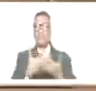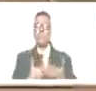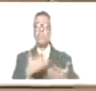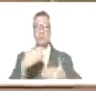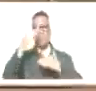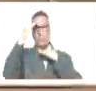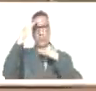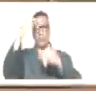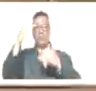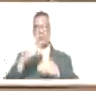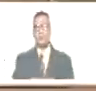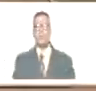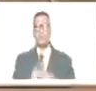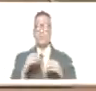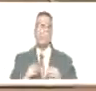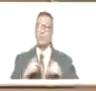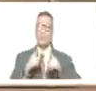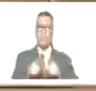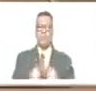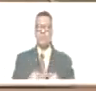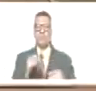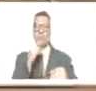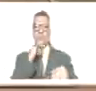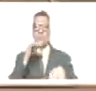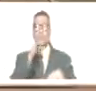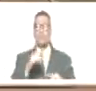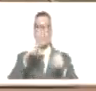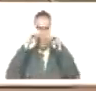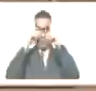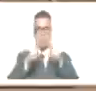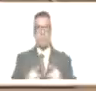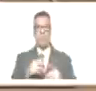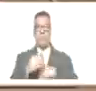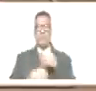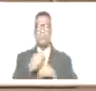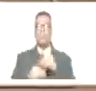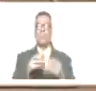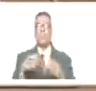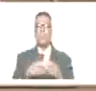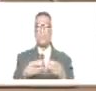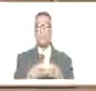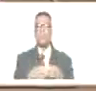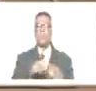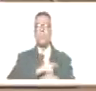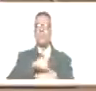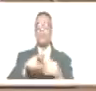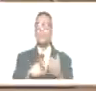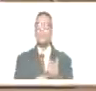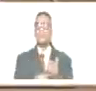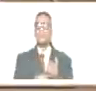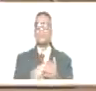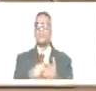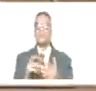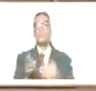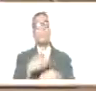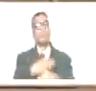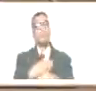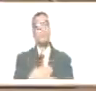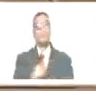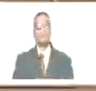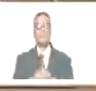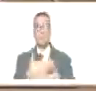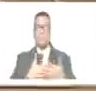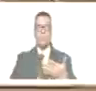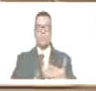con la finalidad de notificarle la decisión dictada por la sala plena extraordinaria en el expediente número